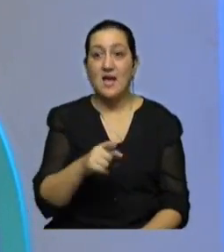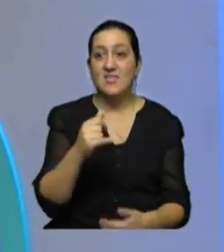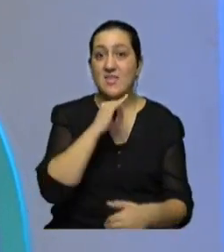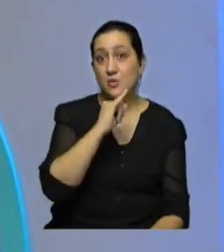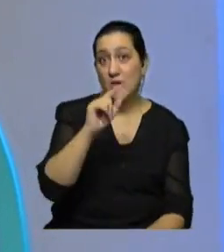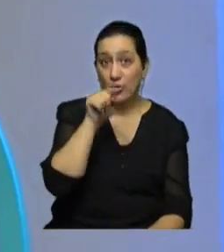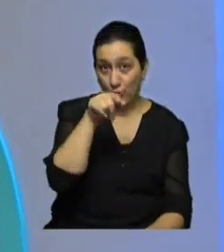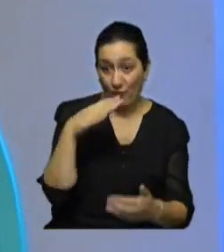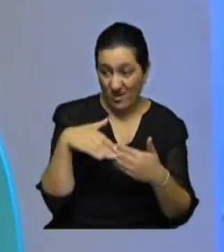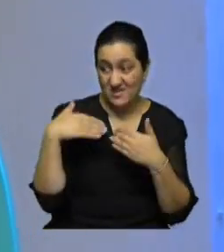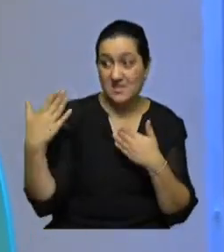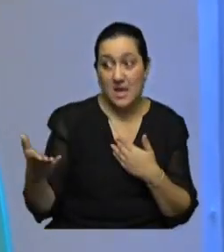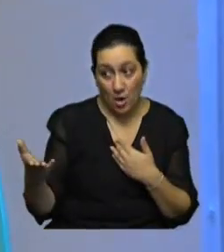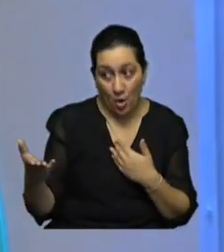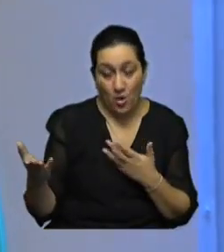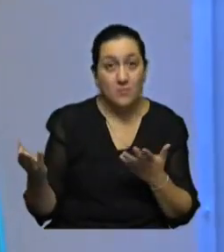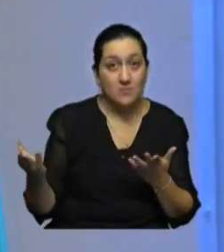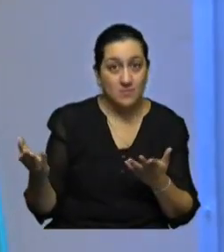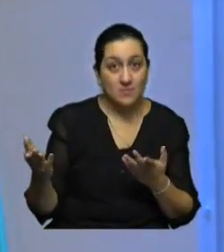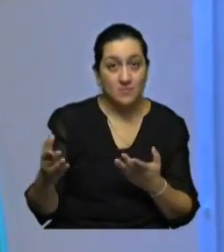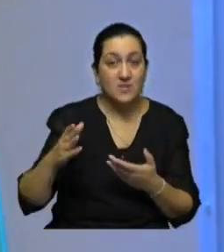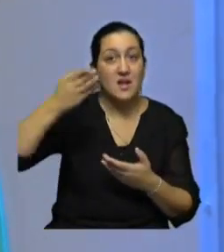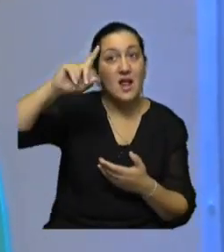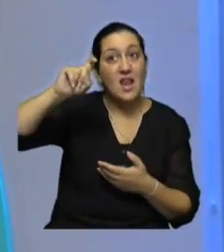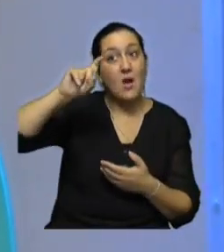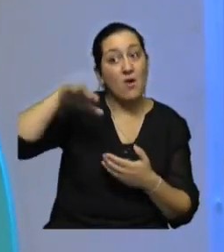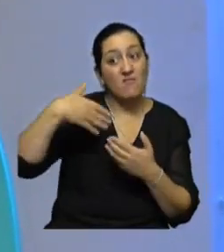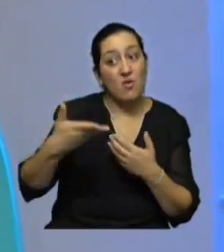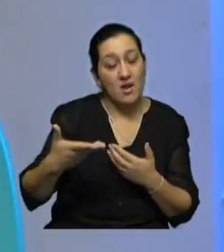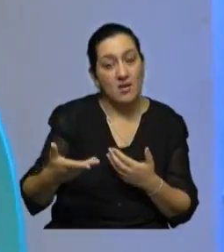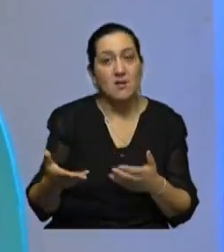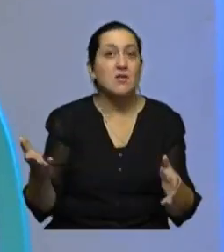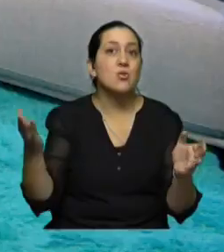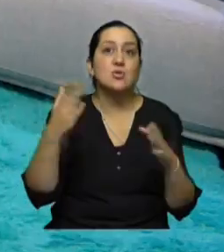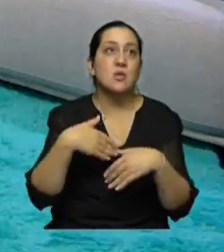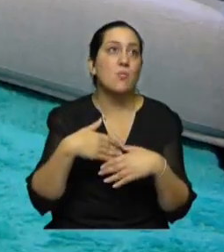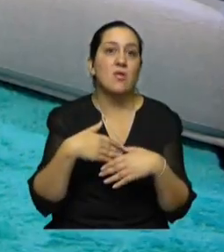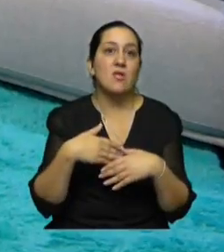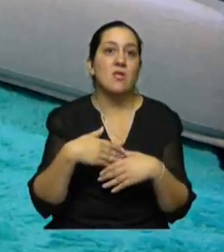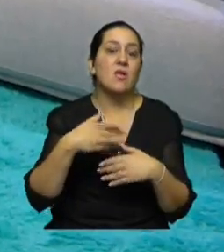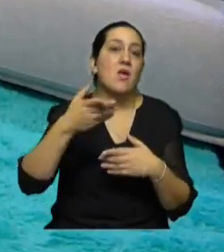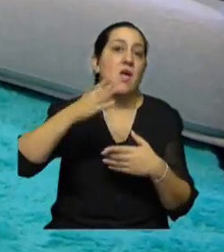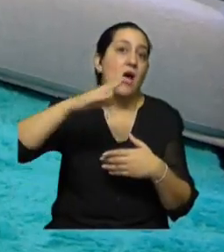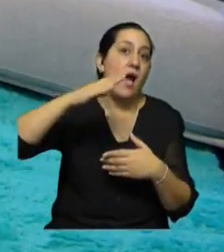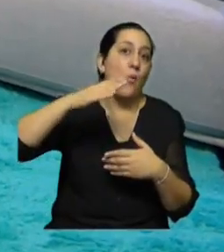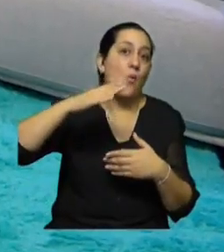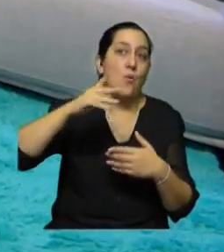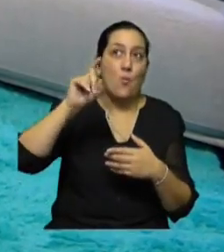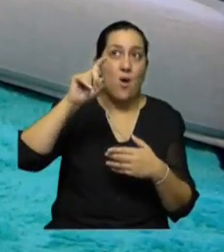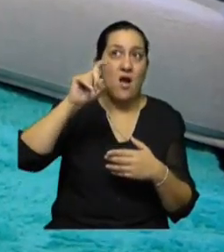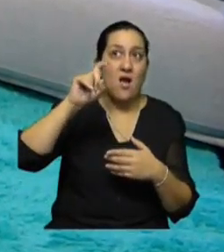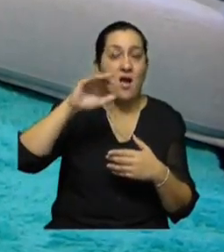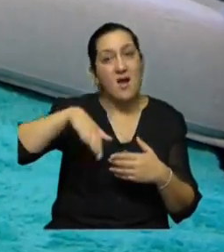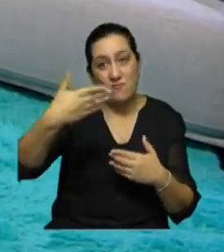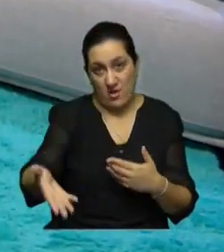vecinito... No. La conclusión, no se te puede tirar aire acondicionado a la calle.